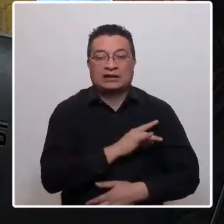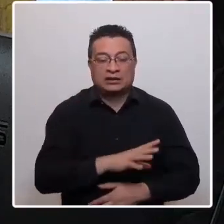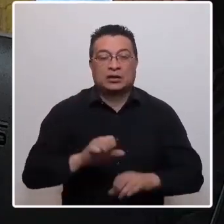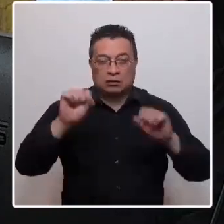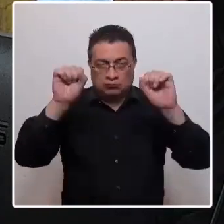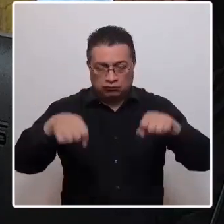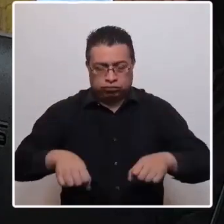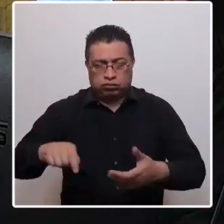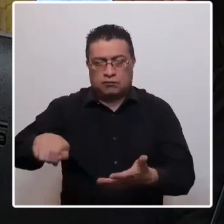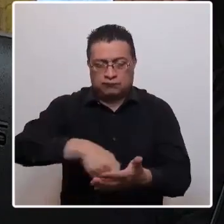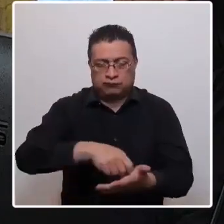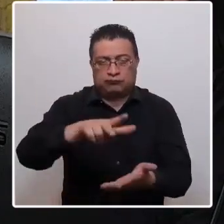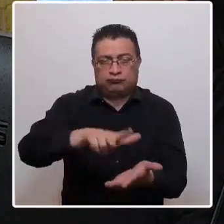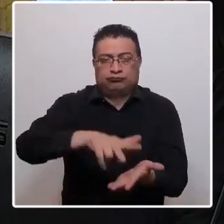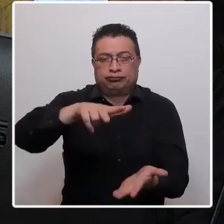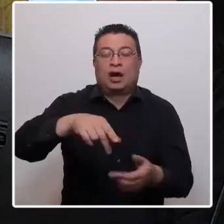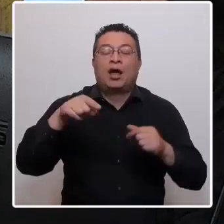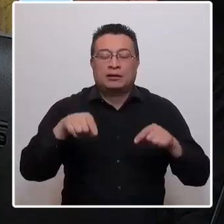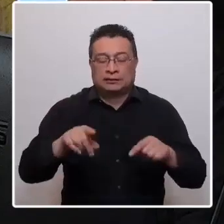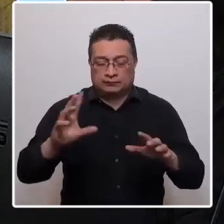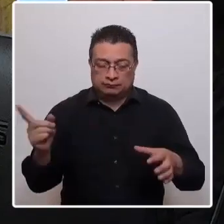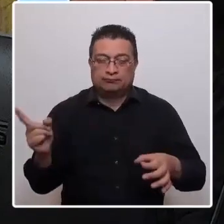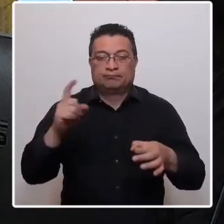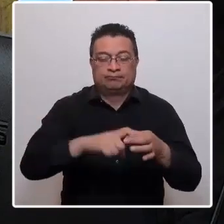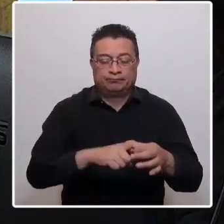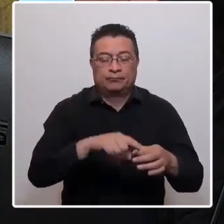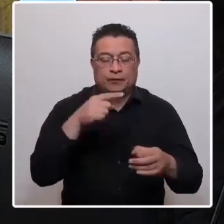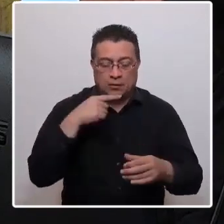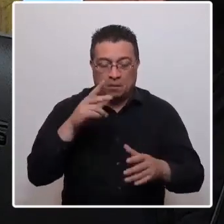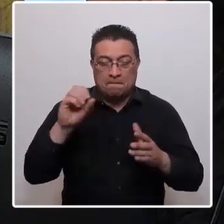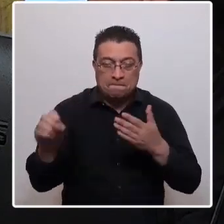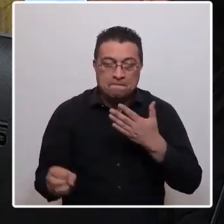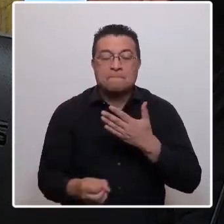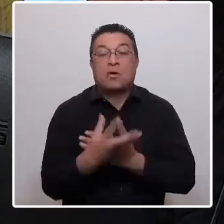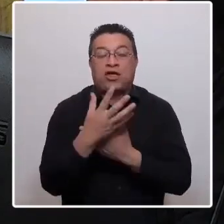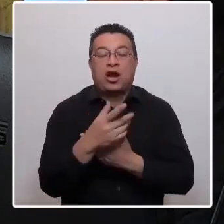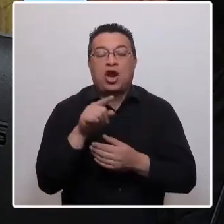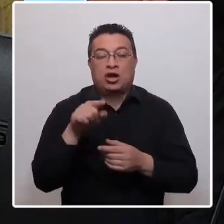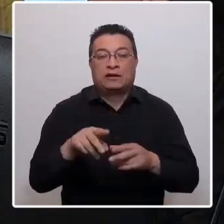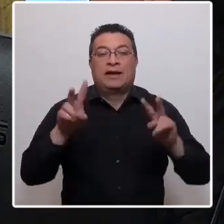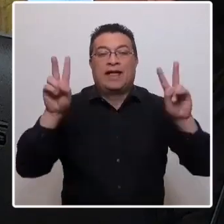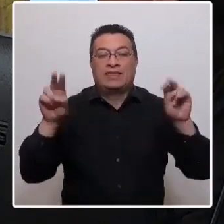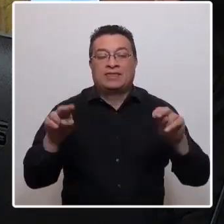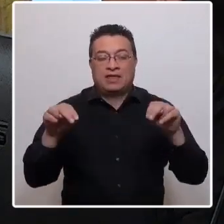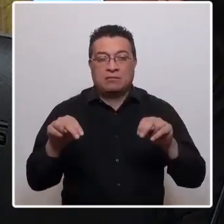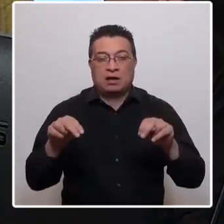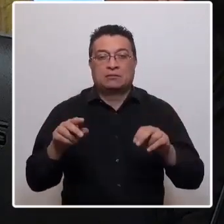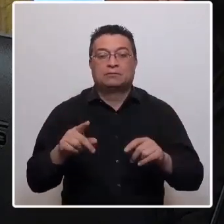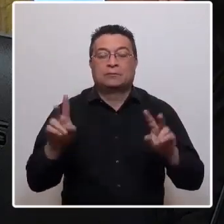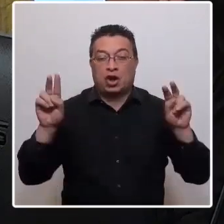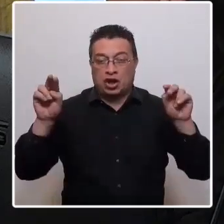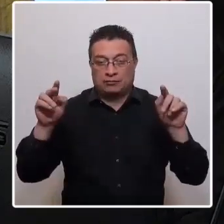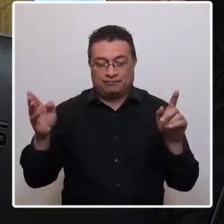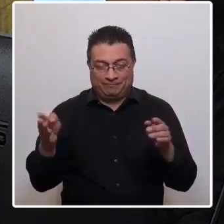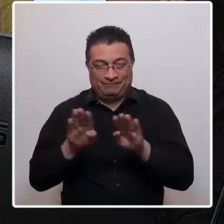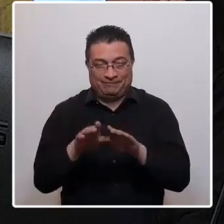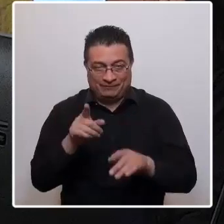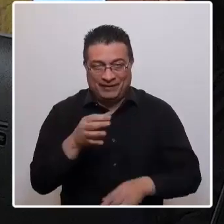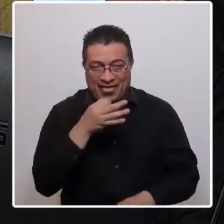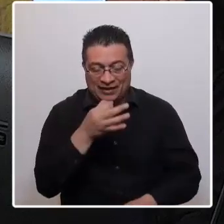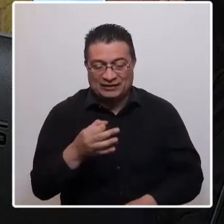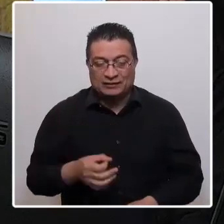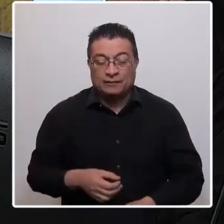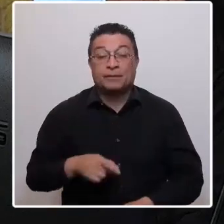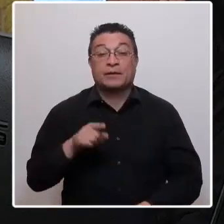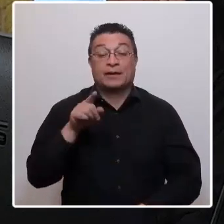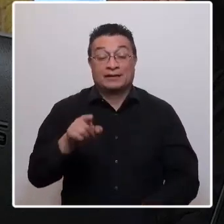tratado, haciéndose parte del pensamiento moderno en estas materias. Cierro comillas. Recalco